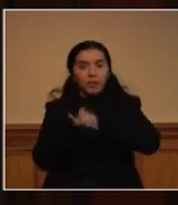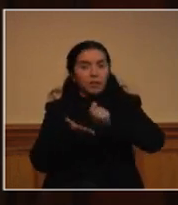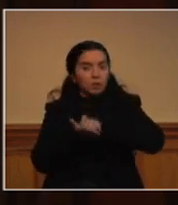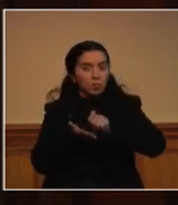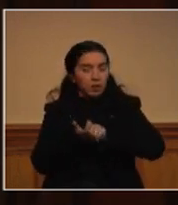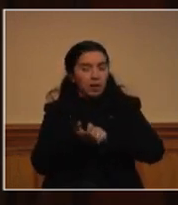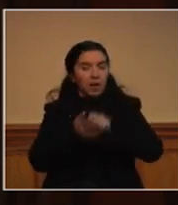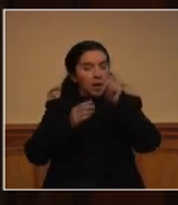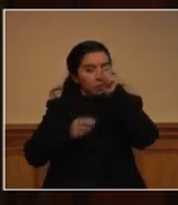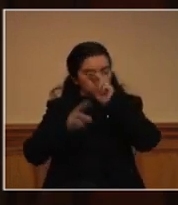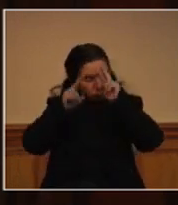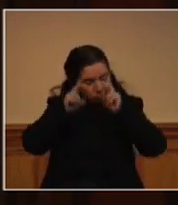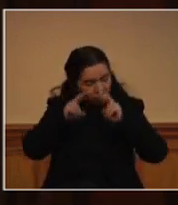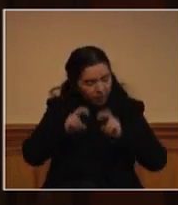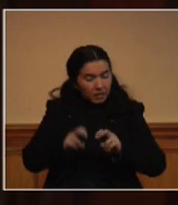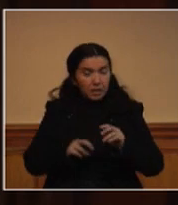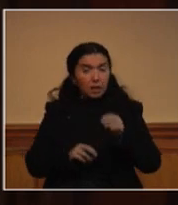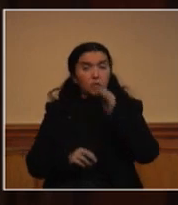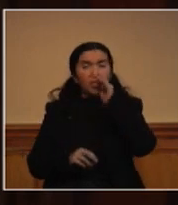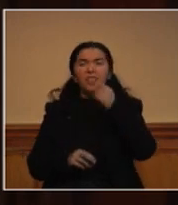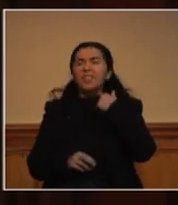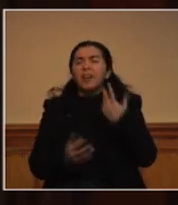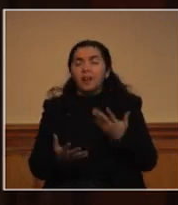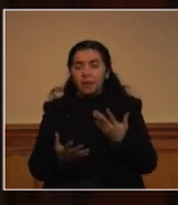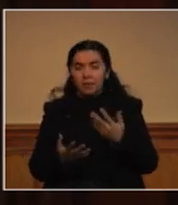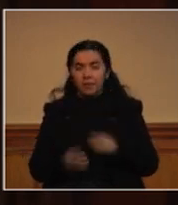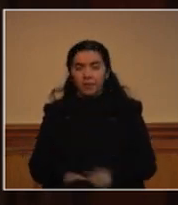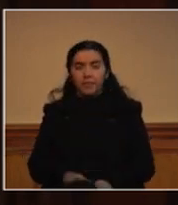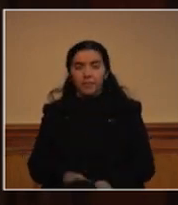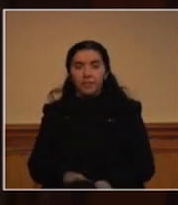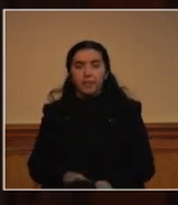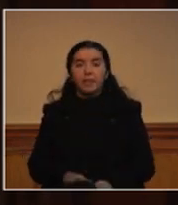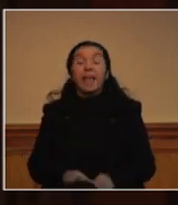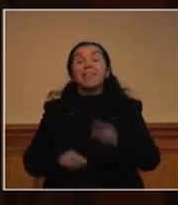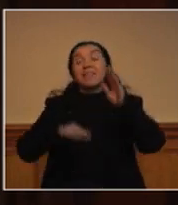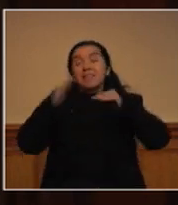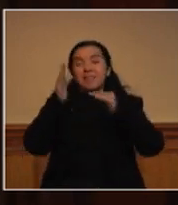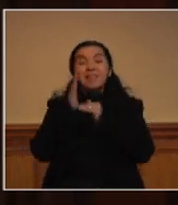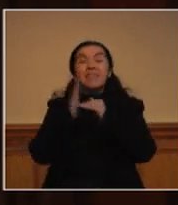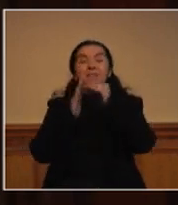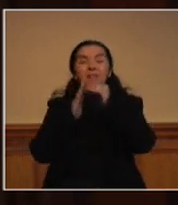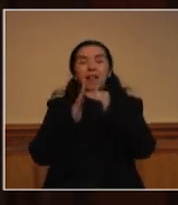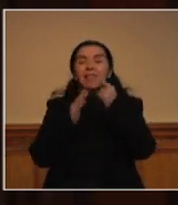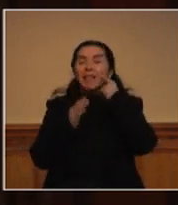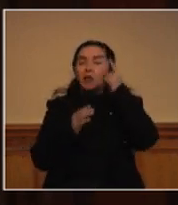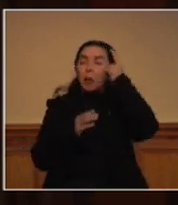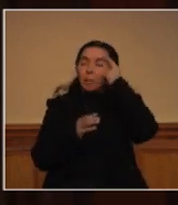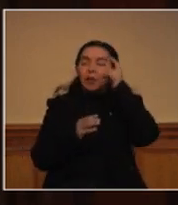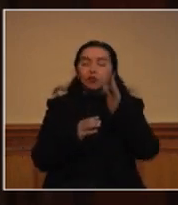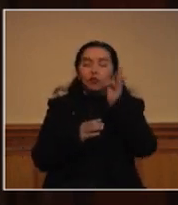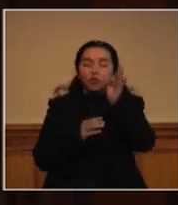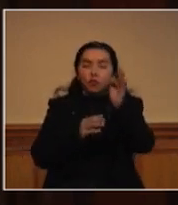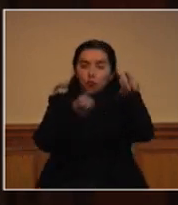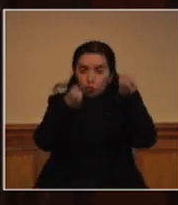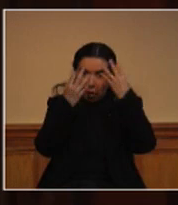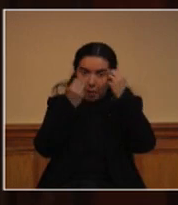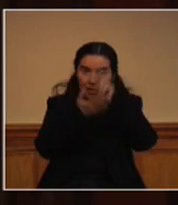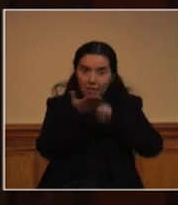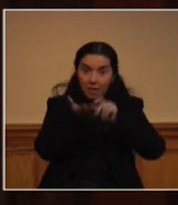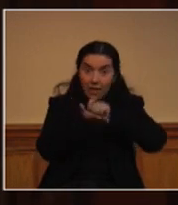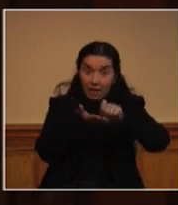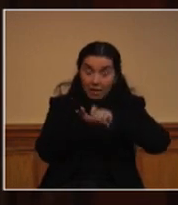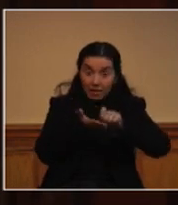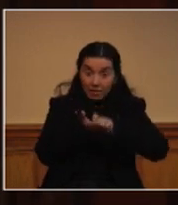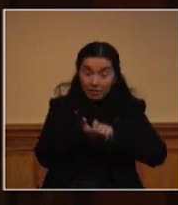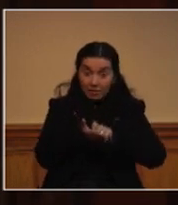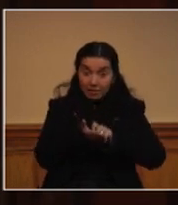La investigación lo que nos dice es que el nivel de expectativas sobre el aprendizaje de la lectoescritura para las personas